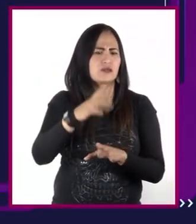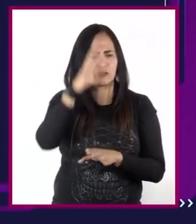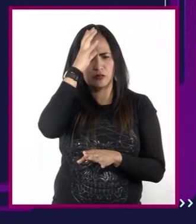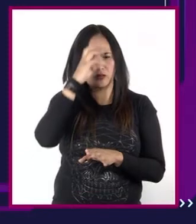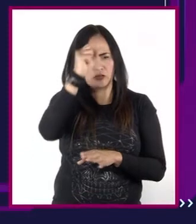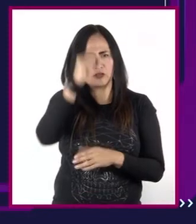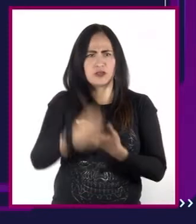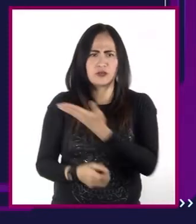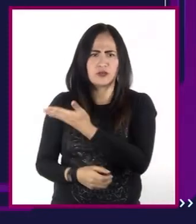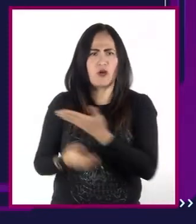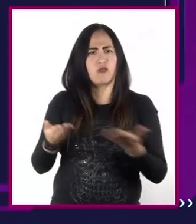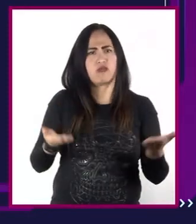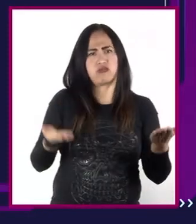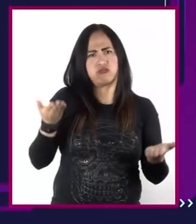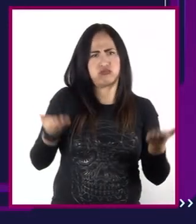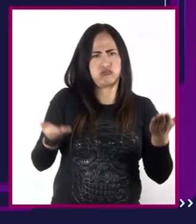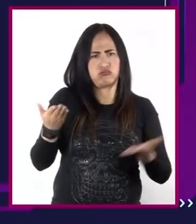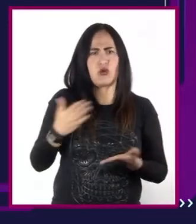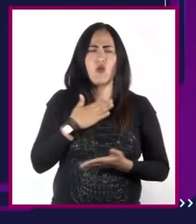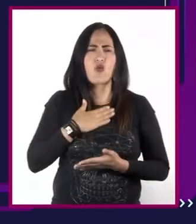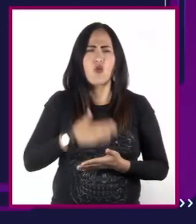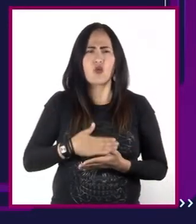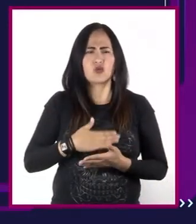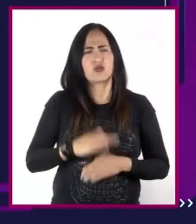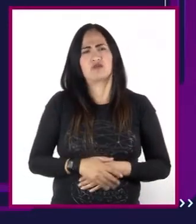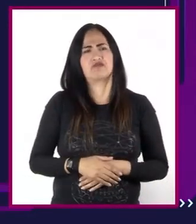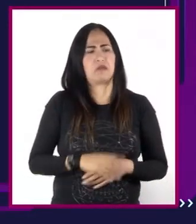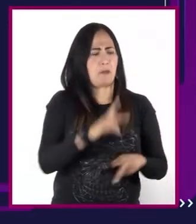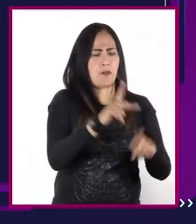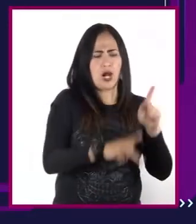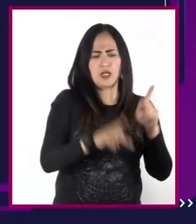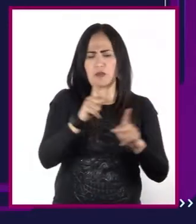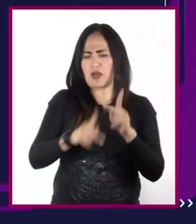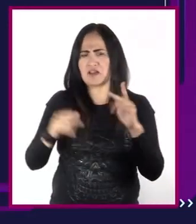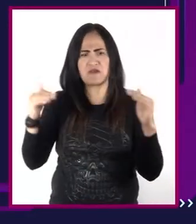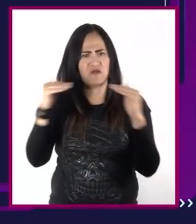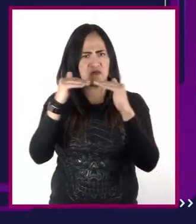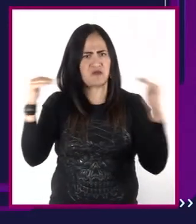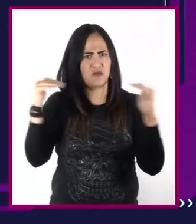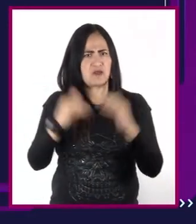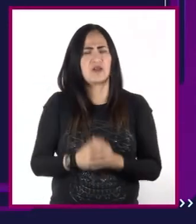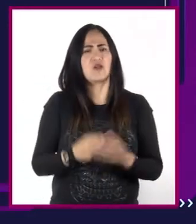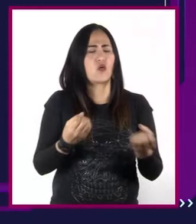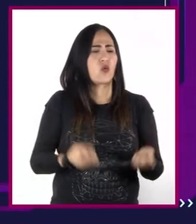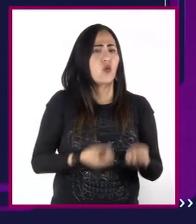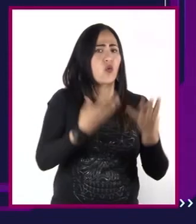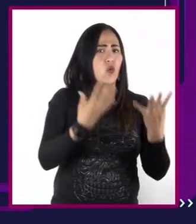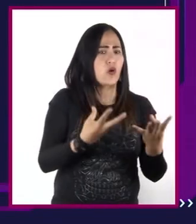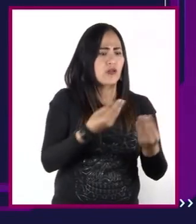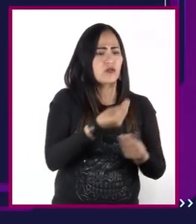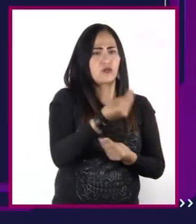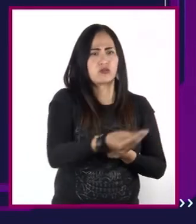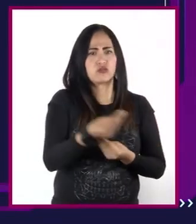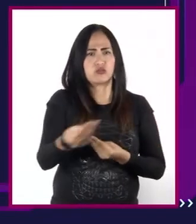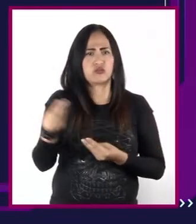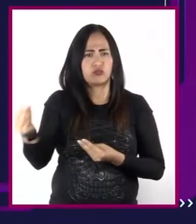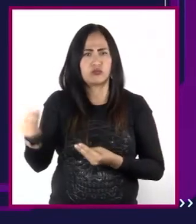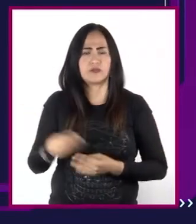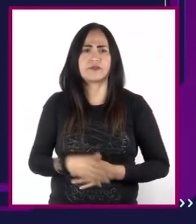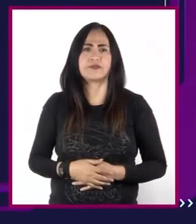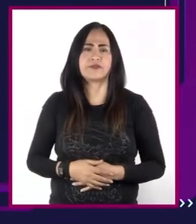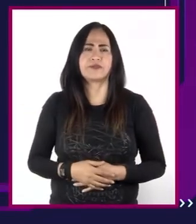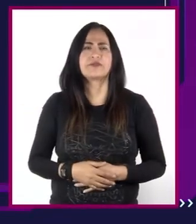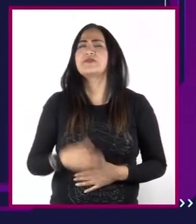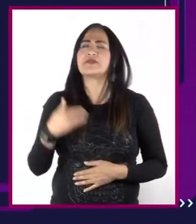reparto equitativo, cuando se desea distribuir en partes iguales la suma de las cantidades que indican los datos. Para tener una